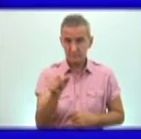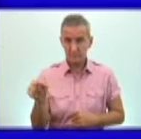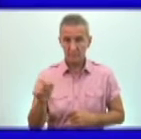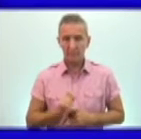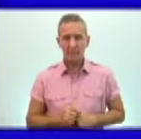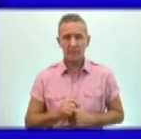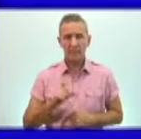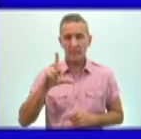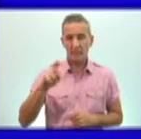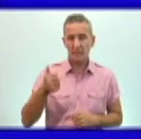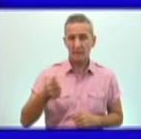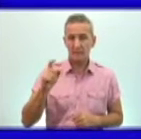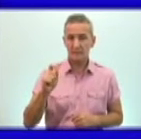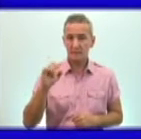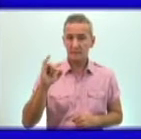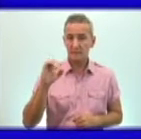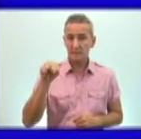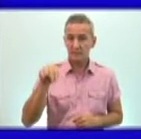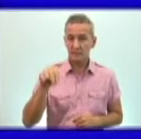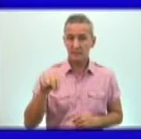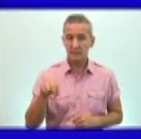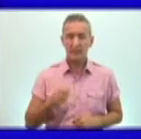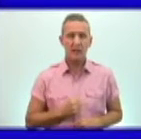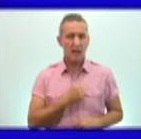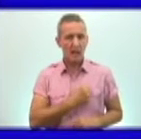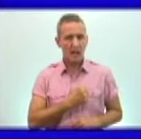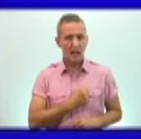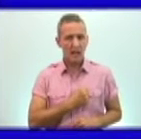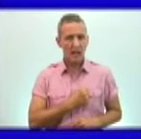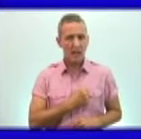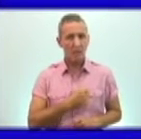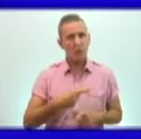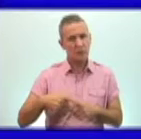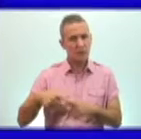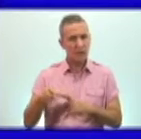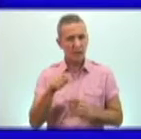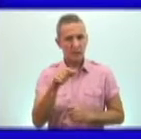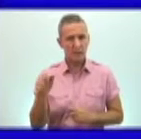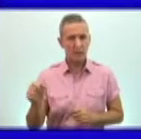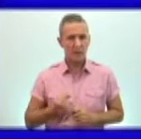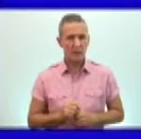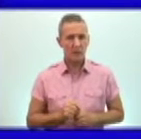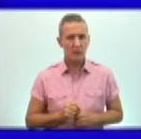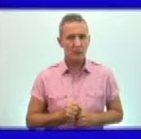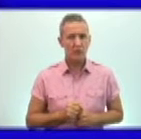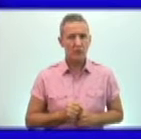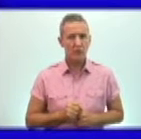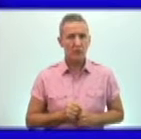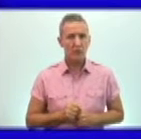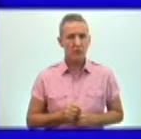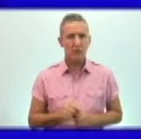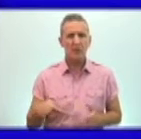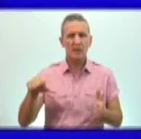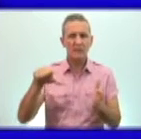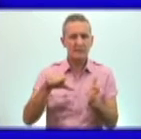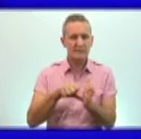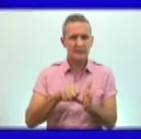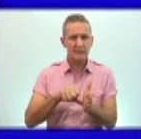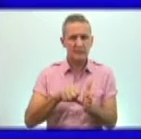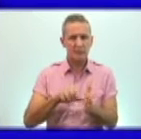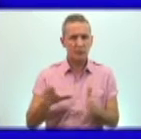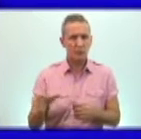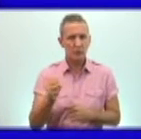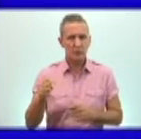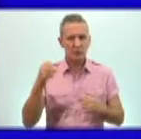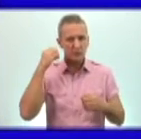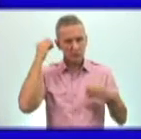y del griego amor a nuestro semejante, corriente que coloca al ser humano como centro de toda reflexión